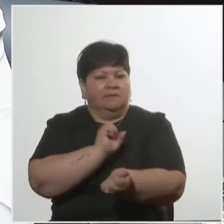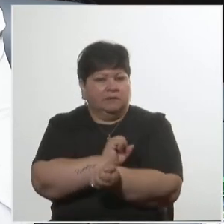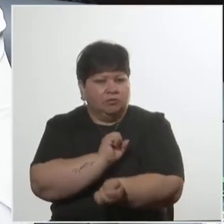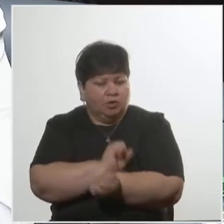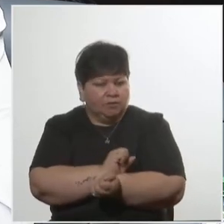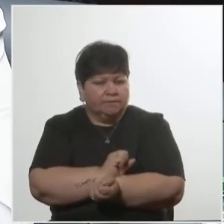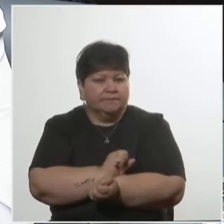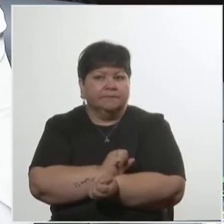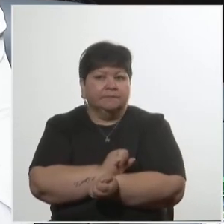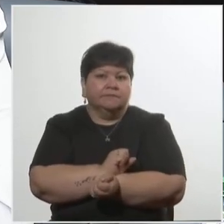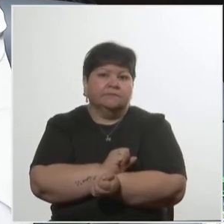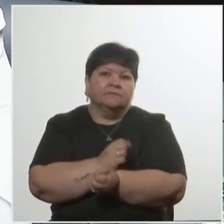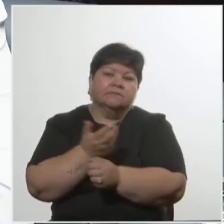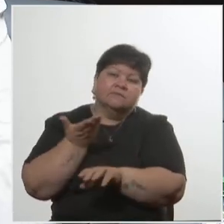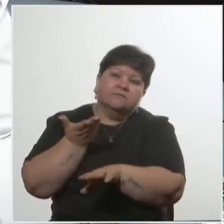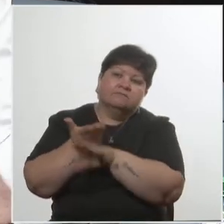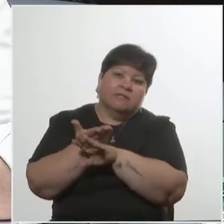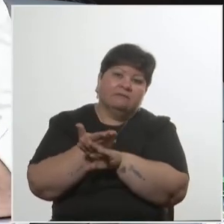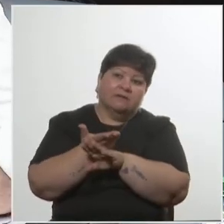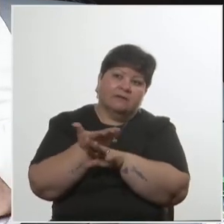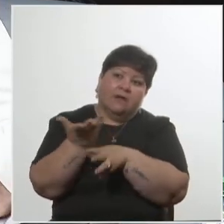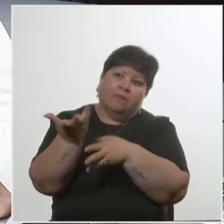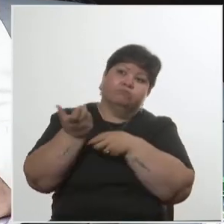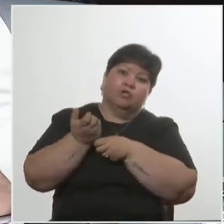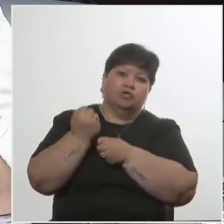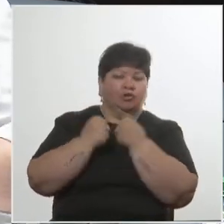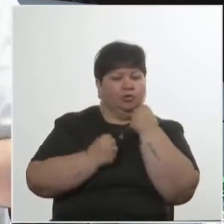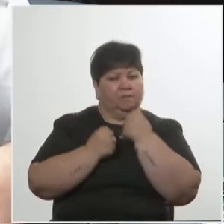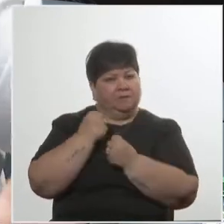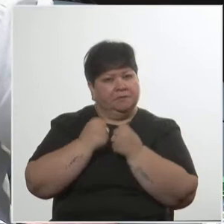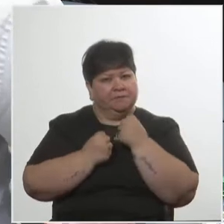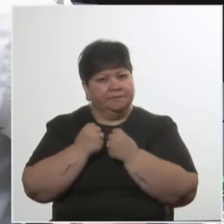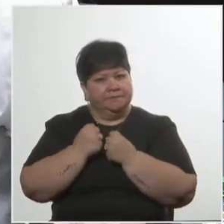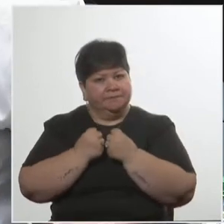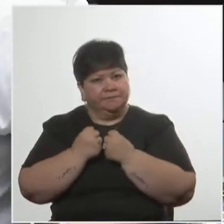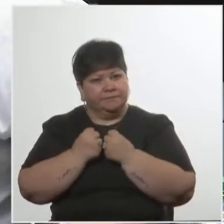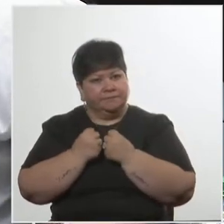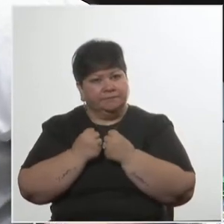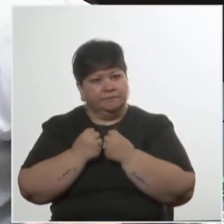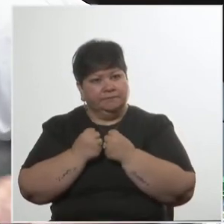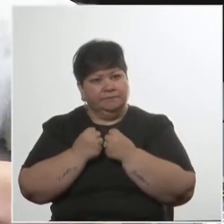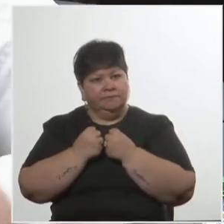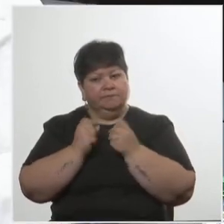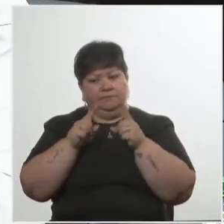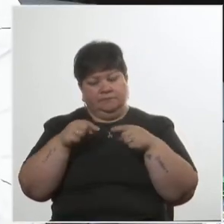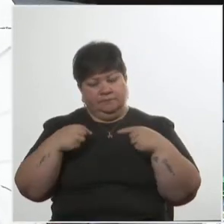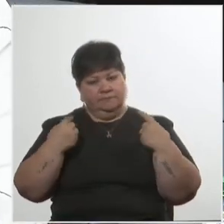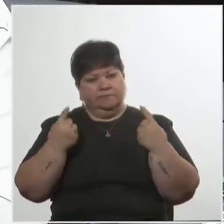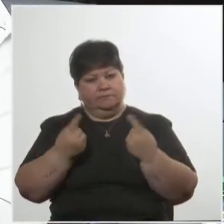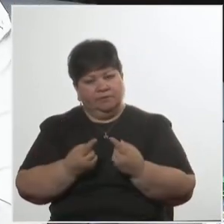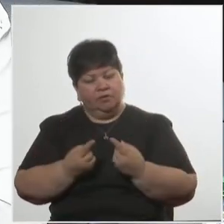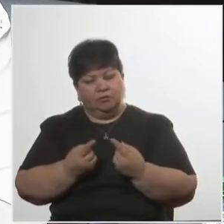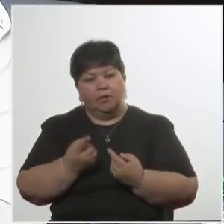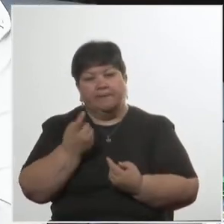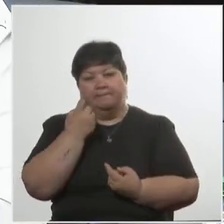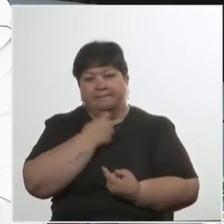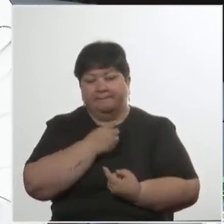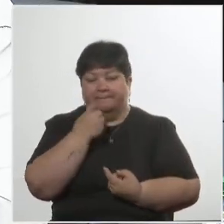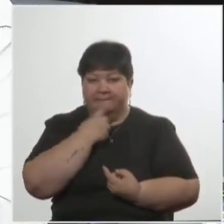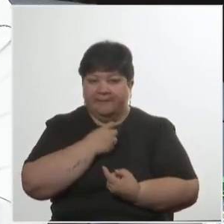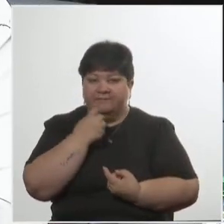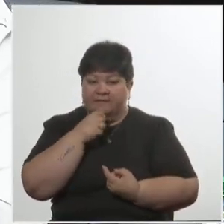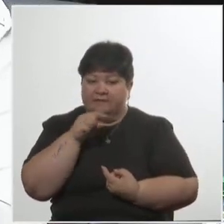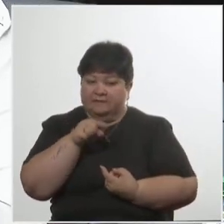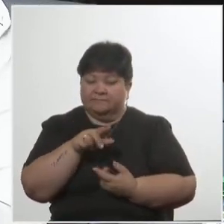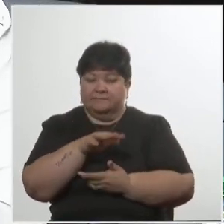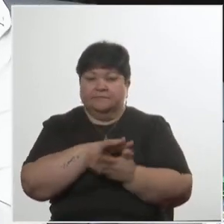han solicitado ser reparados entonces me parece que nosotros tenemos ahí un pendiente y este